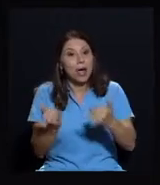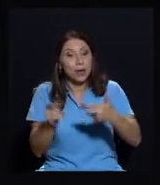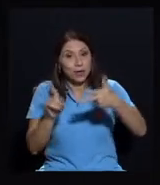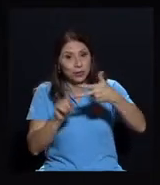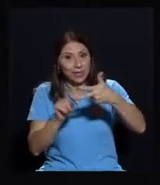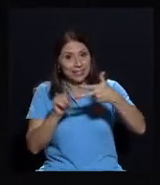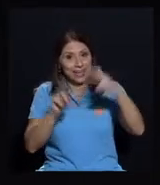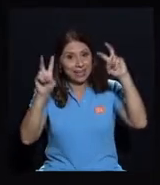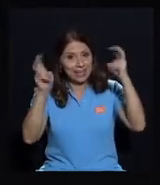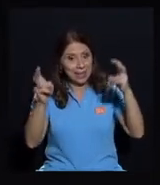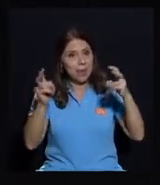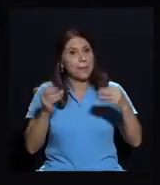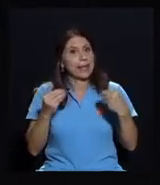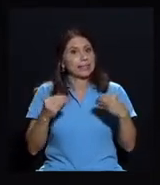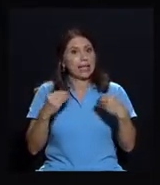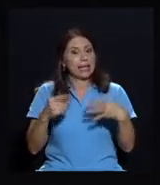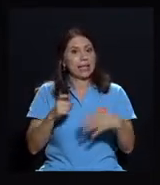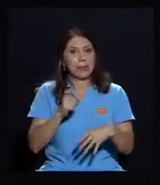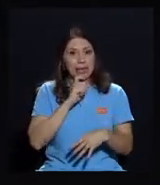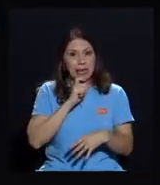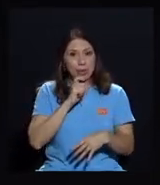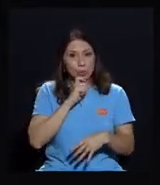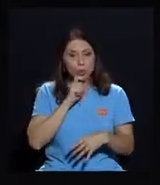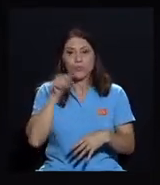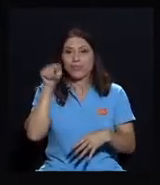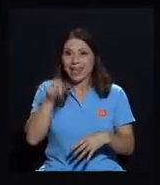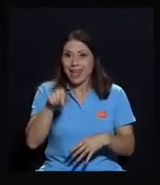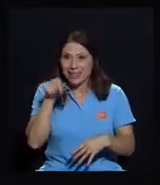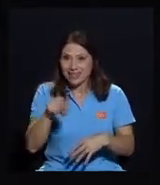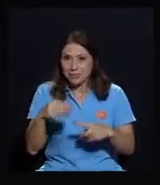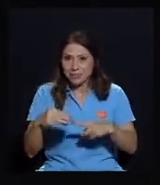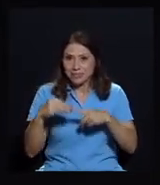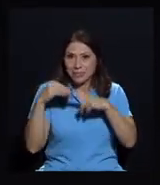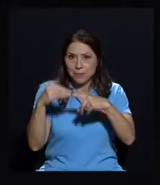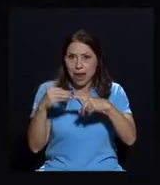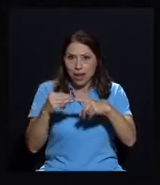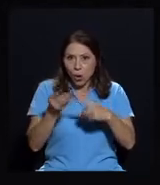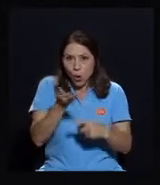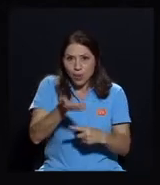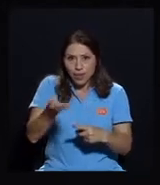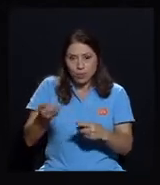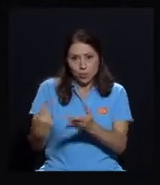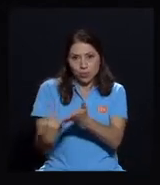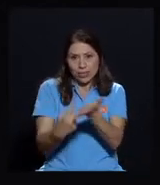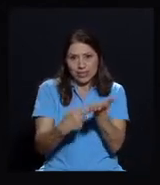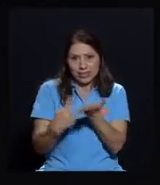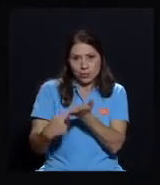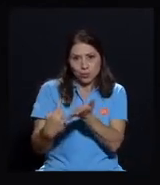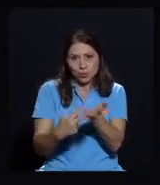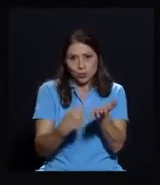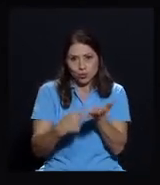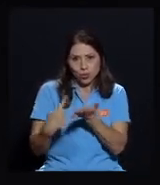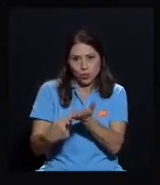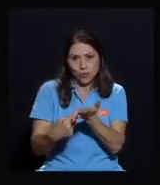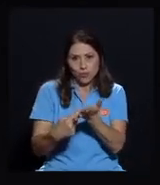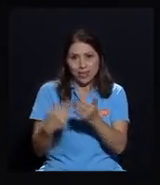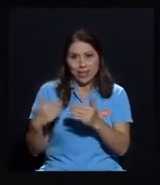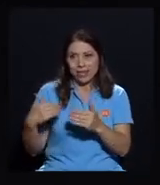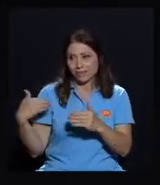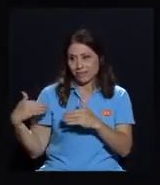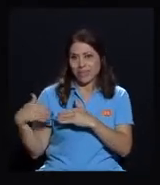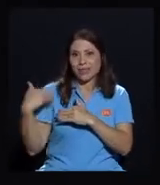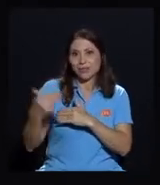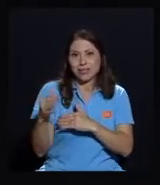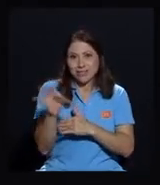tema bastante peliagudo de hecho se ha convertido en el principal objeto de discusión después de febrero en este en